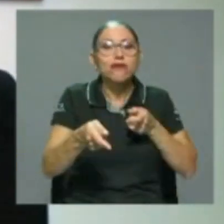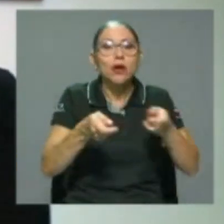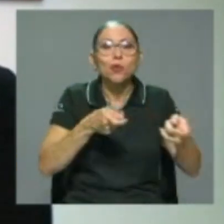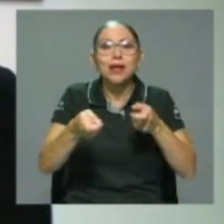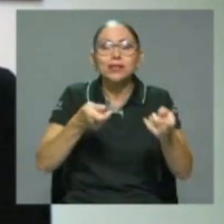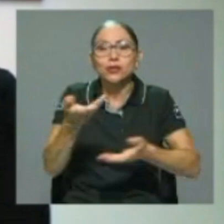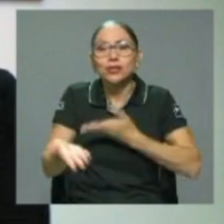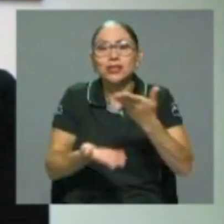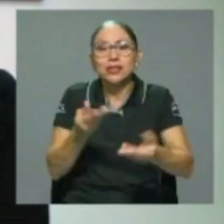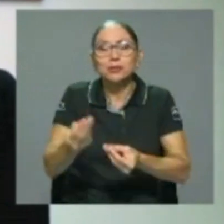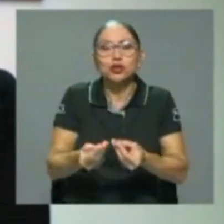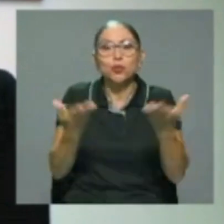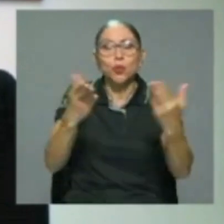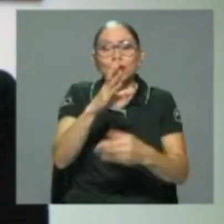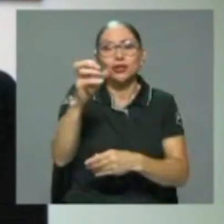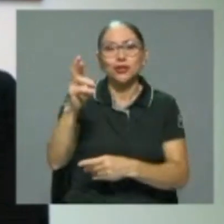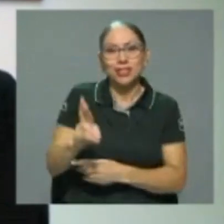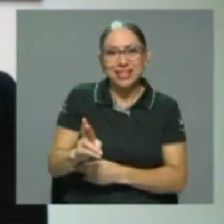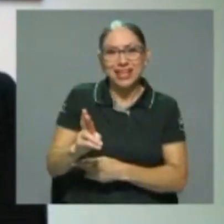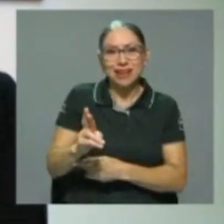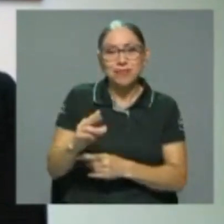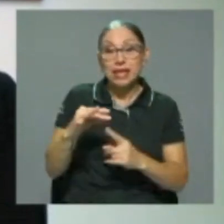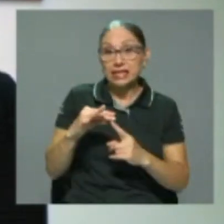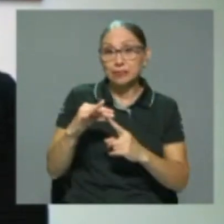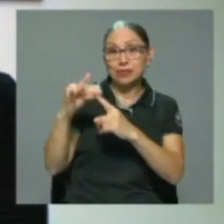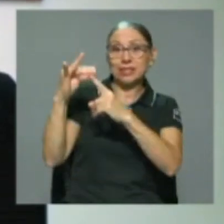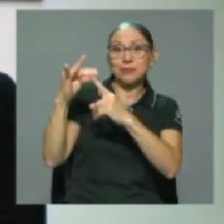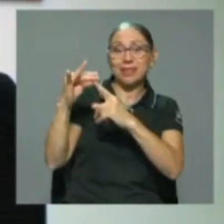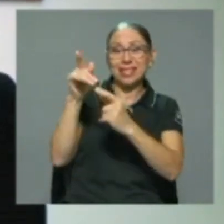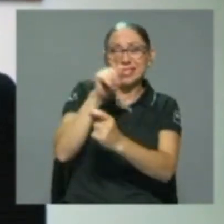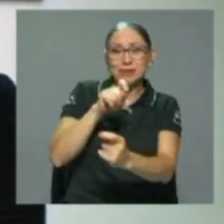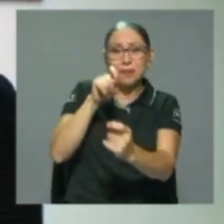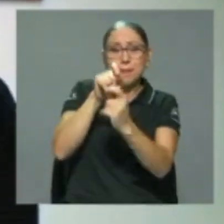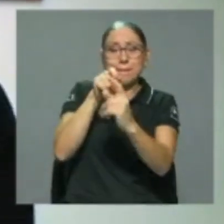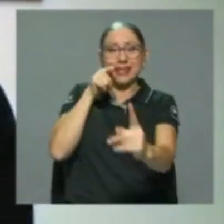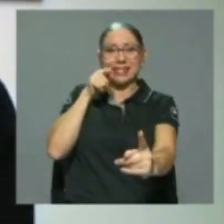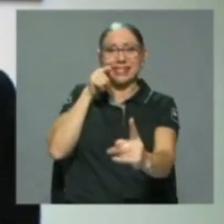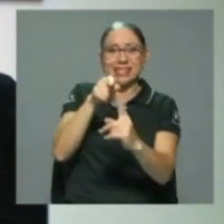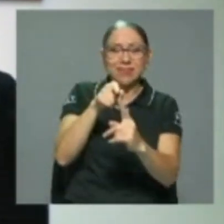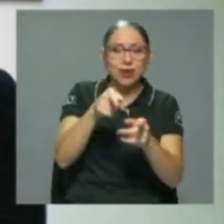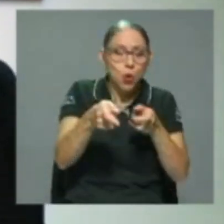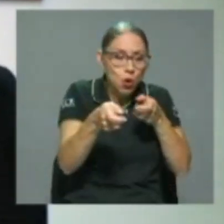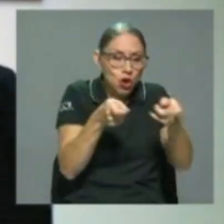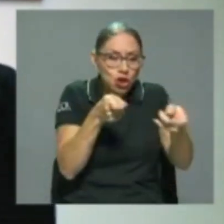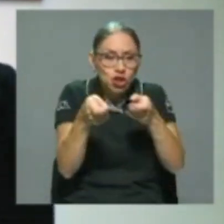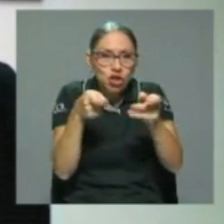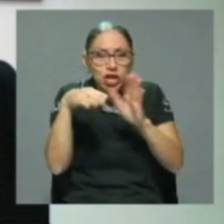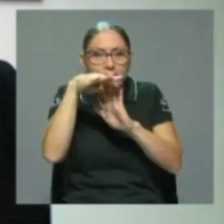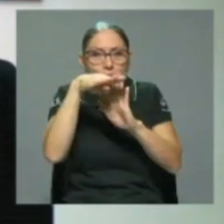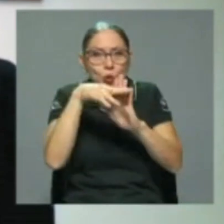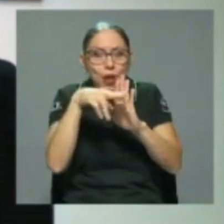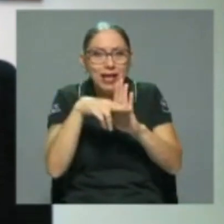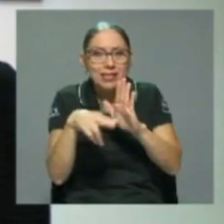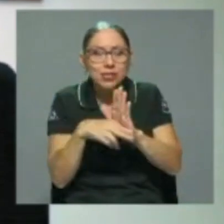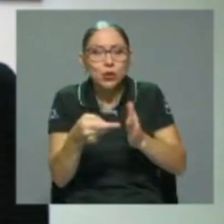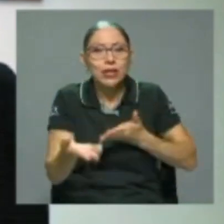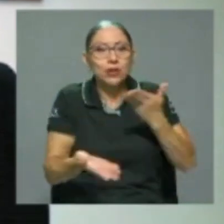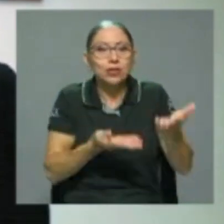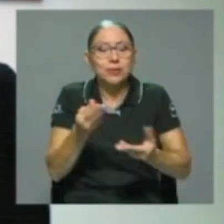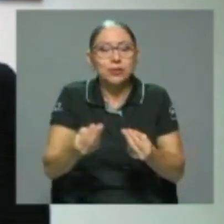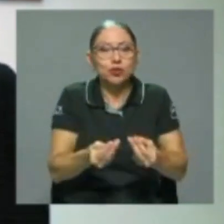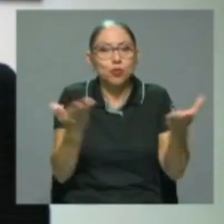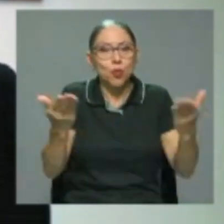Rica, y sobre todo un tema muy específico sobre la regulación de los servicios públicos, que tiene que